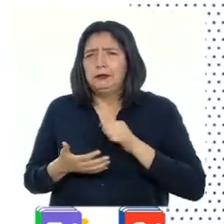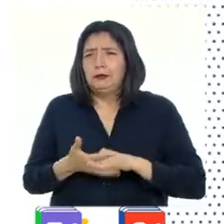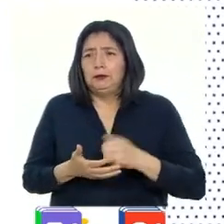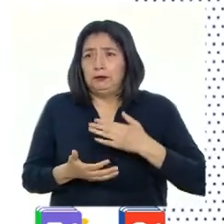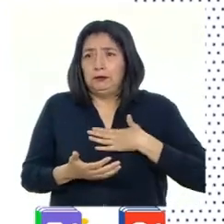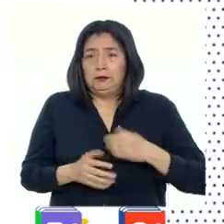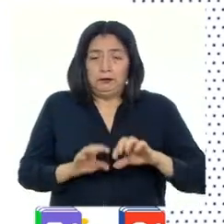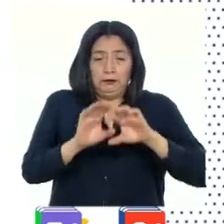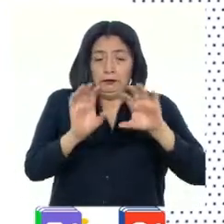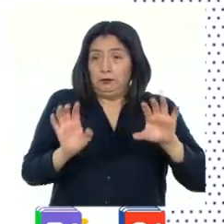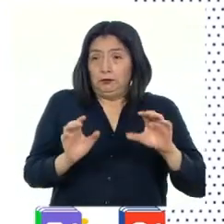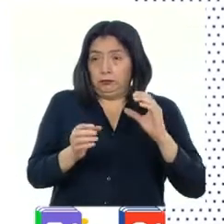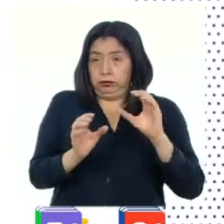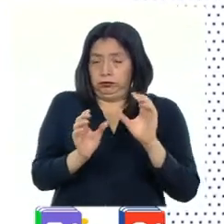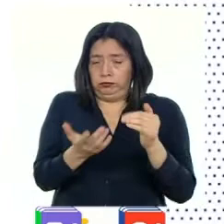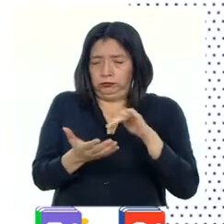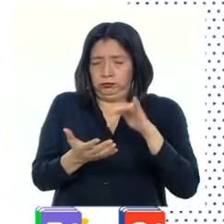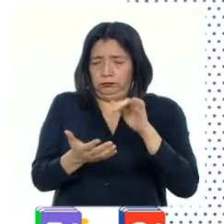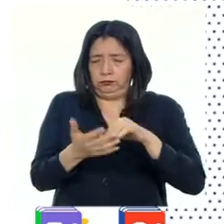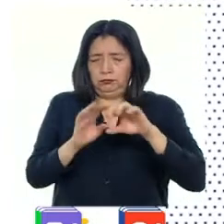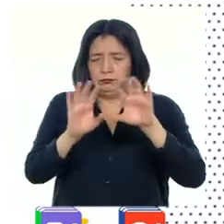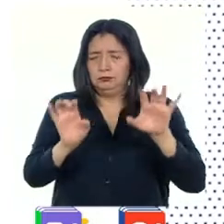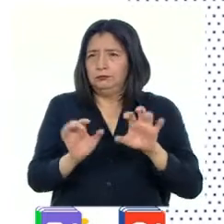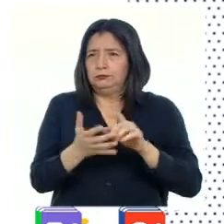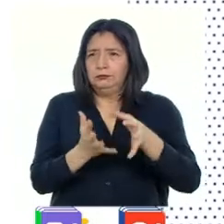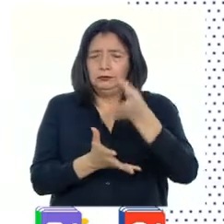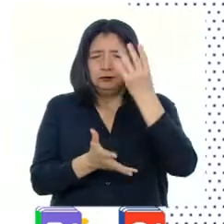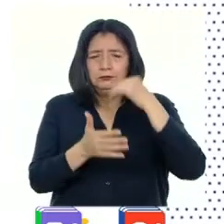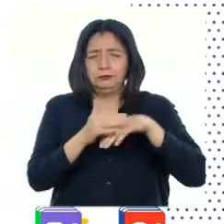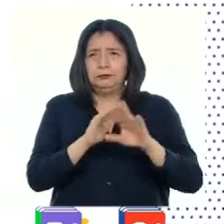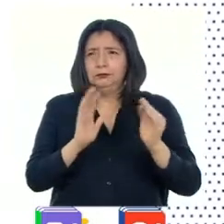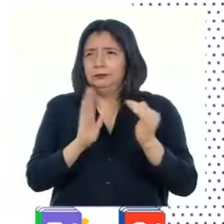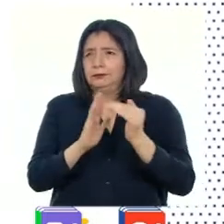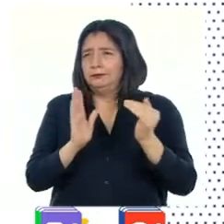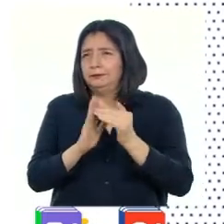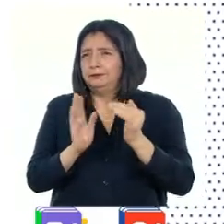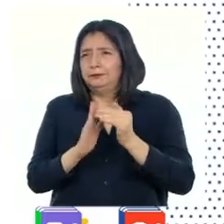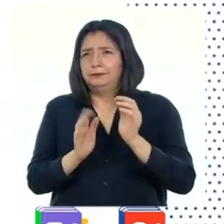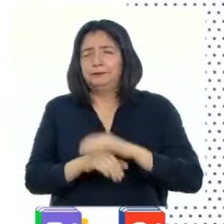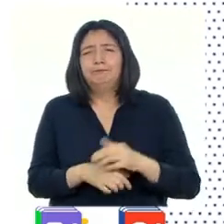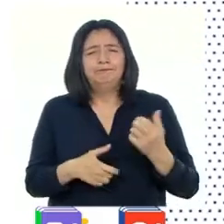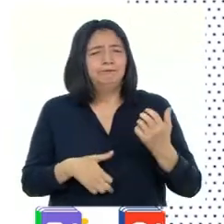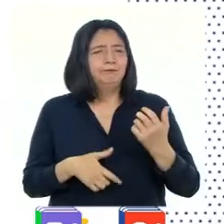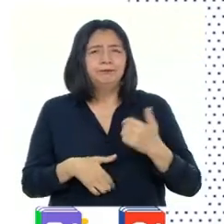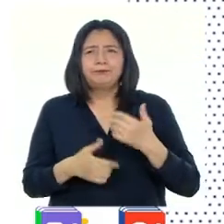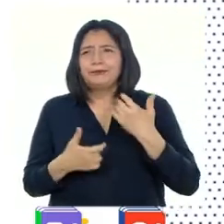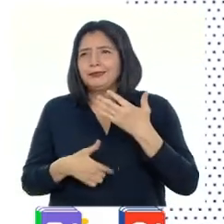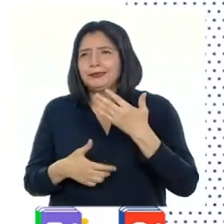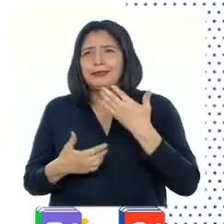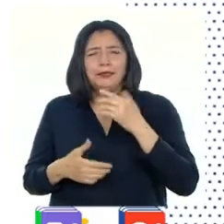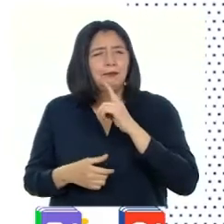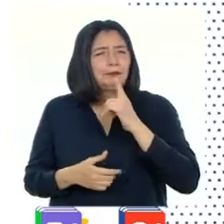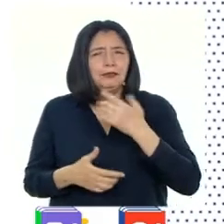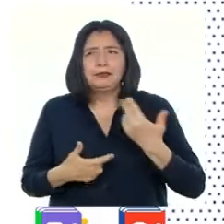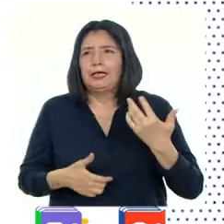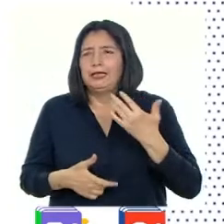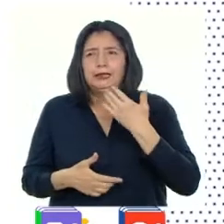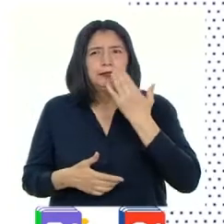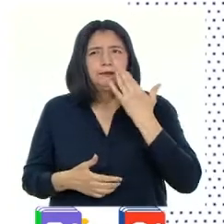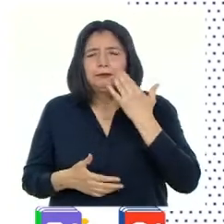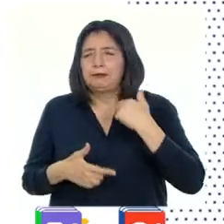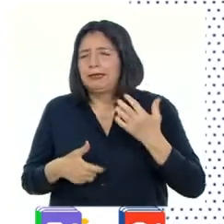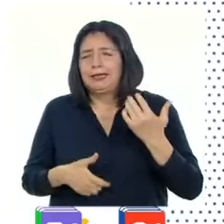incondicional. Clases virtuales de Aprendo en Casa. Gracias papito, gracias